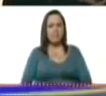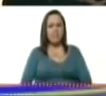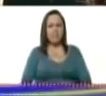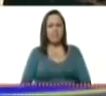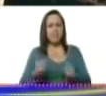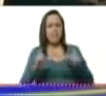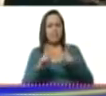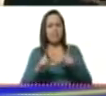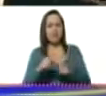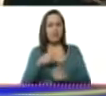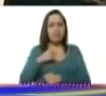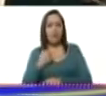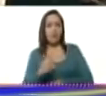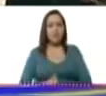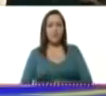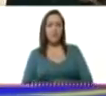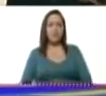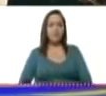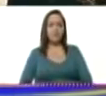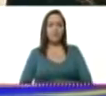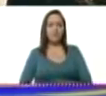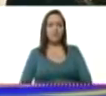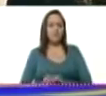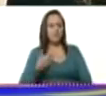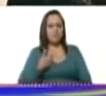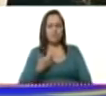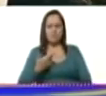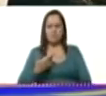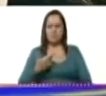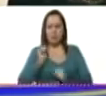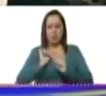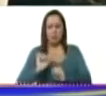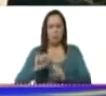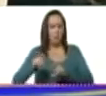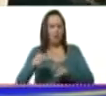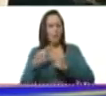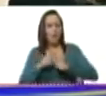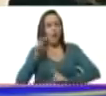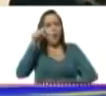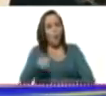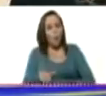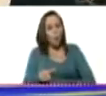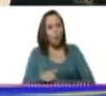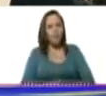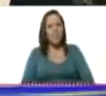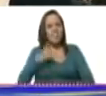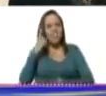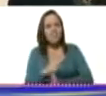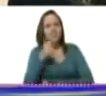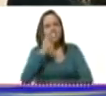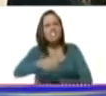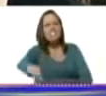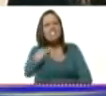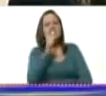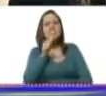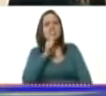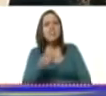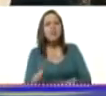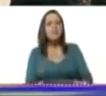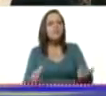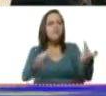ignoro, nunca. Pero hoy hay que señalar con nombre y apellido